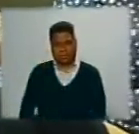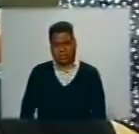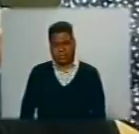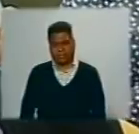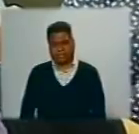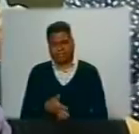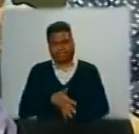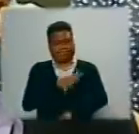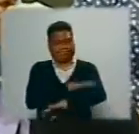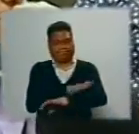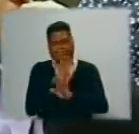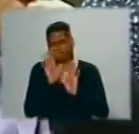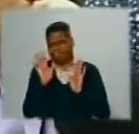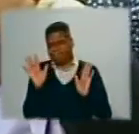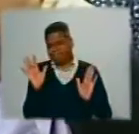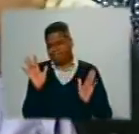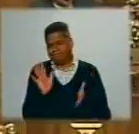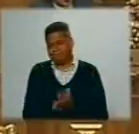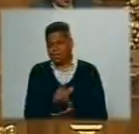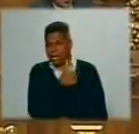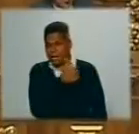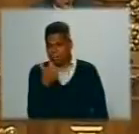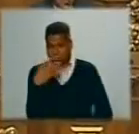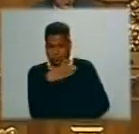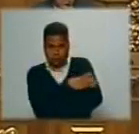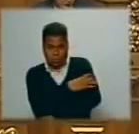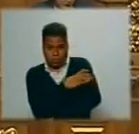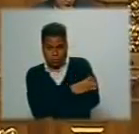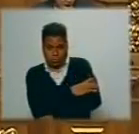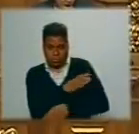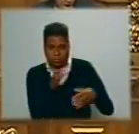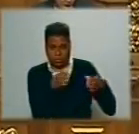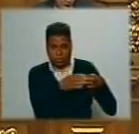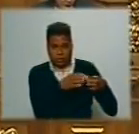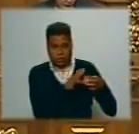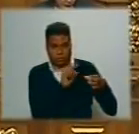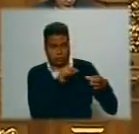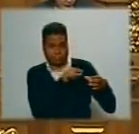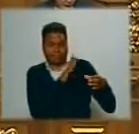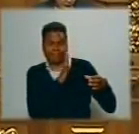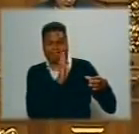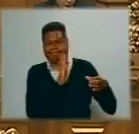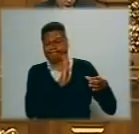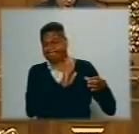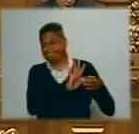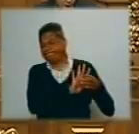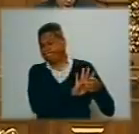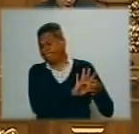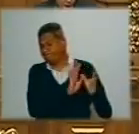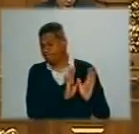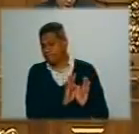Lamentablemente, para esos sectores que, bueno, tienen alguna idea